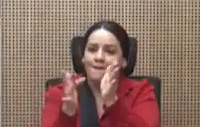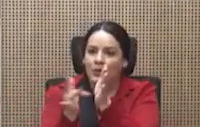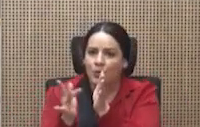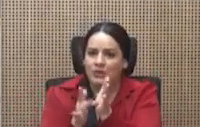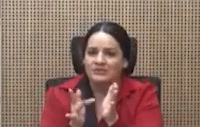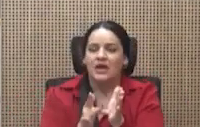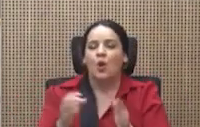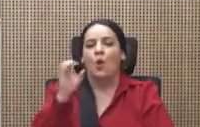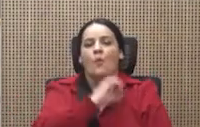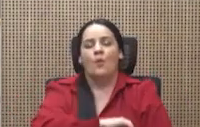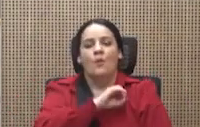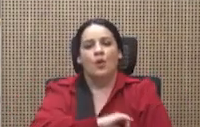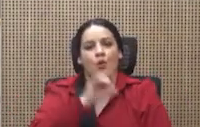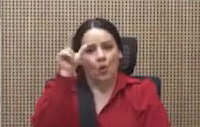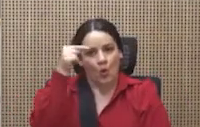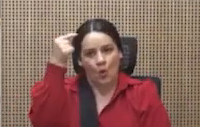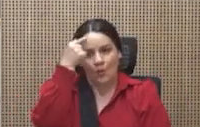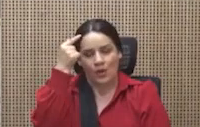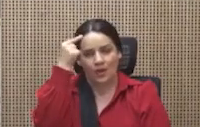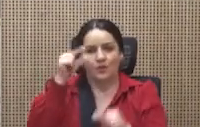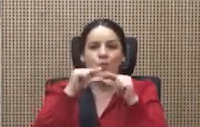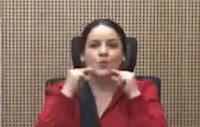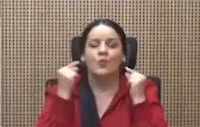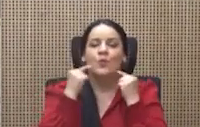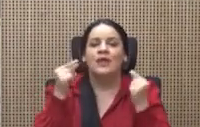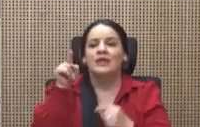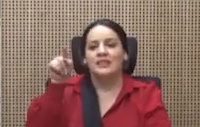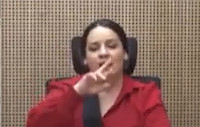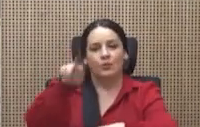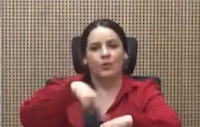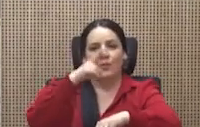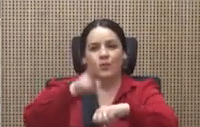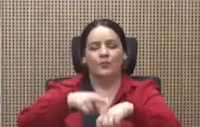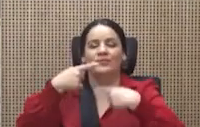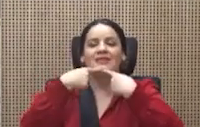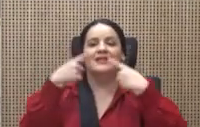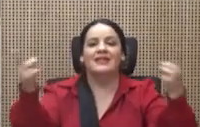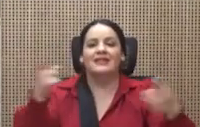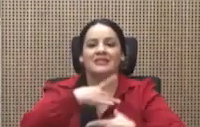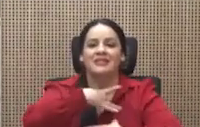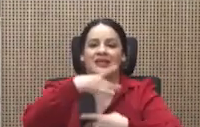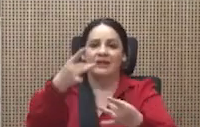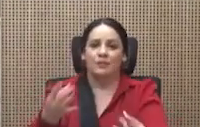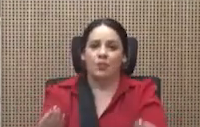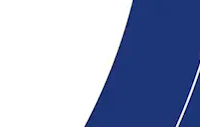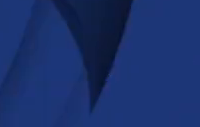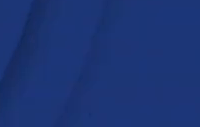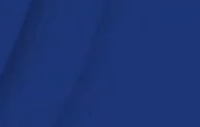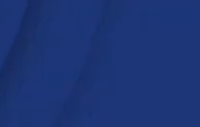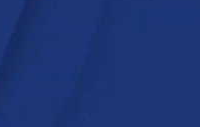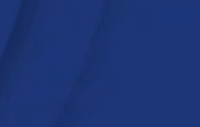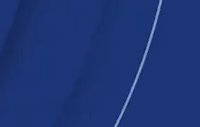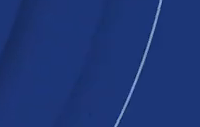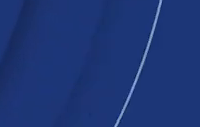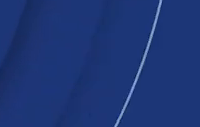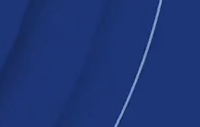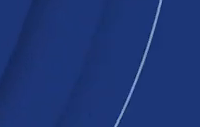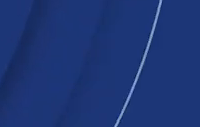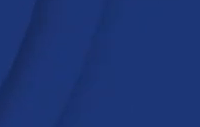al gobierno de Rodrigo Chávez al gobierno de la República la declaratoria de interés Público de esta película